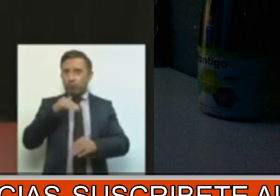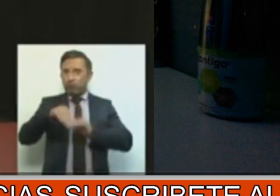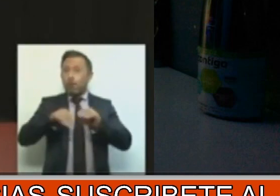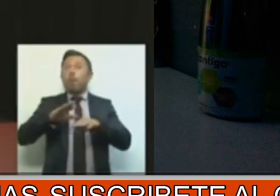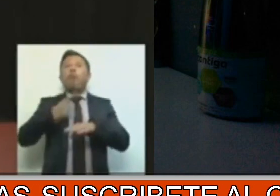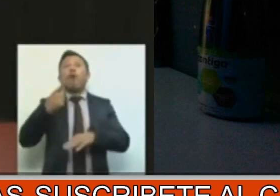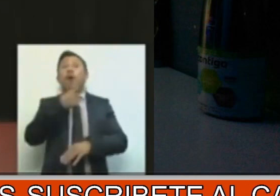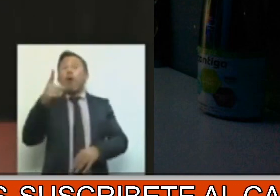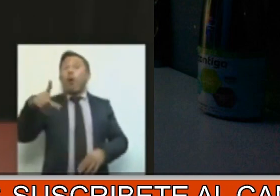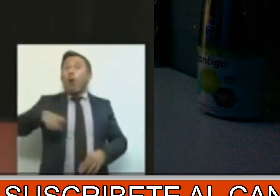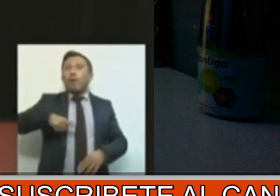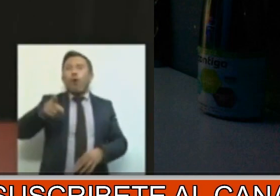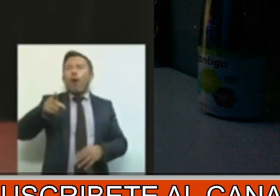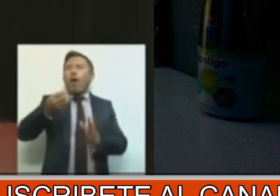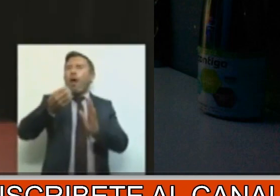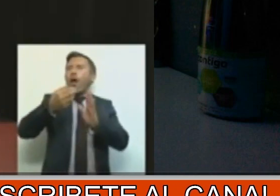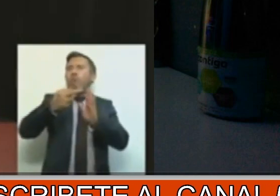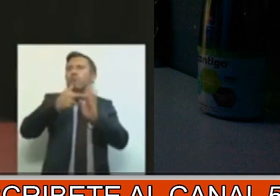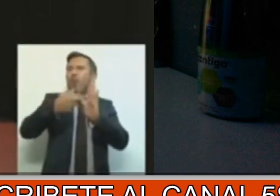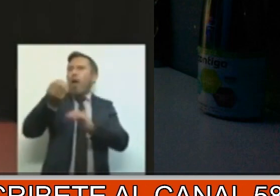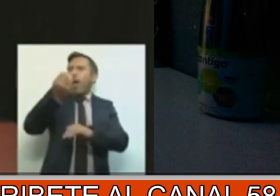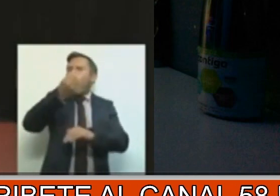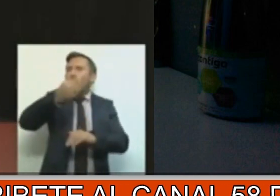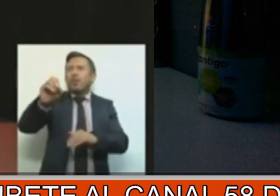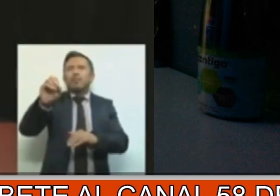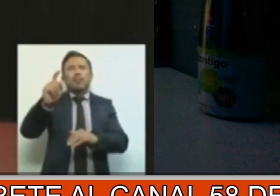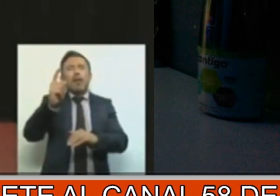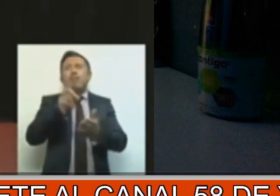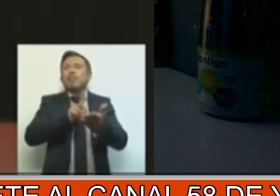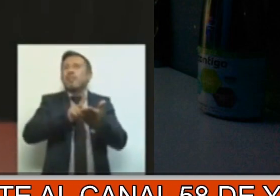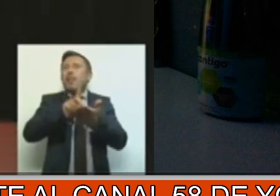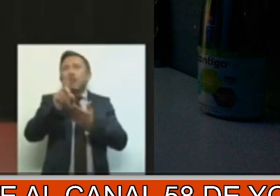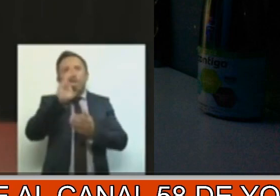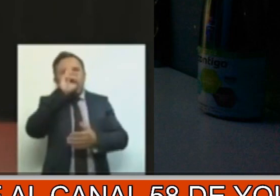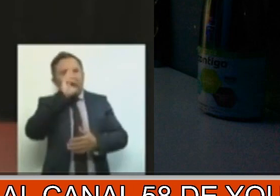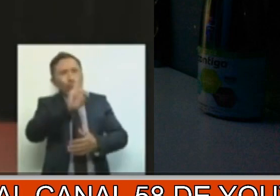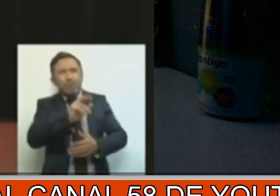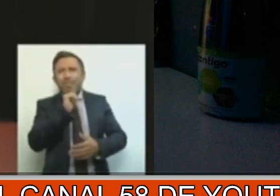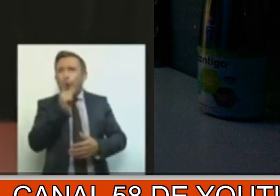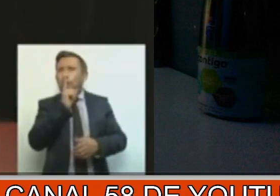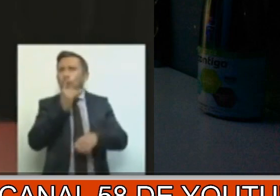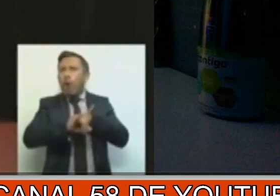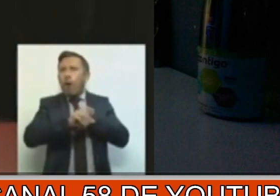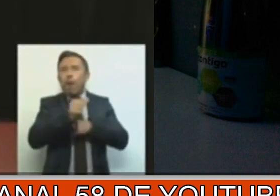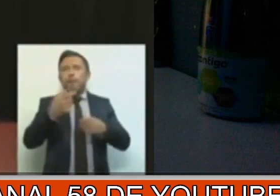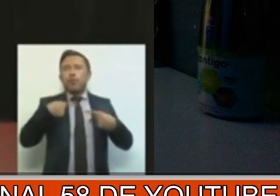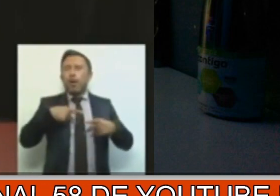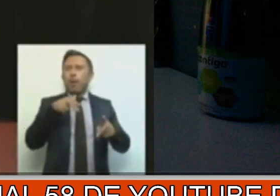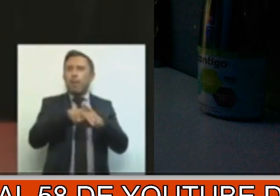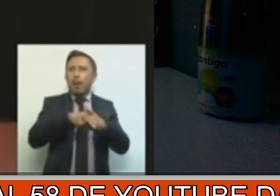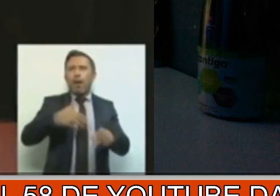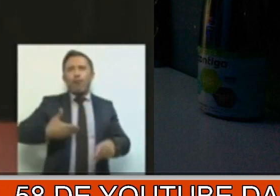los mínimos derechos de las víctimas y los afectados por los asesinatos, por la represión y por